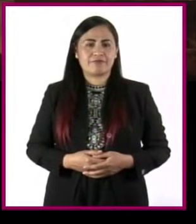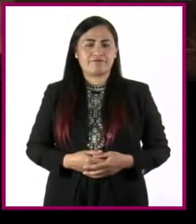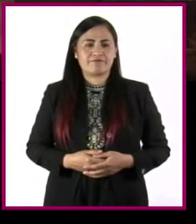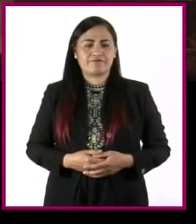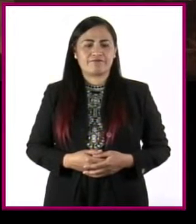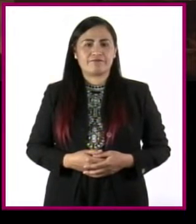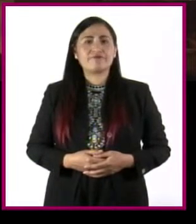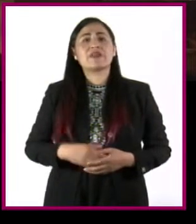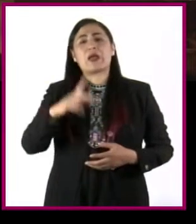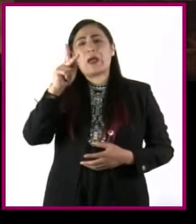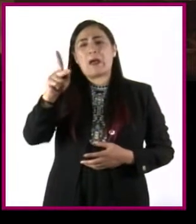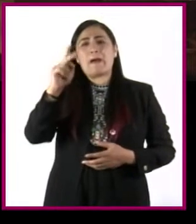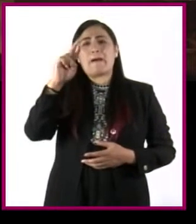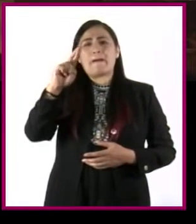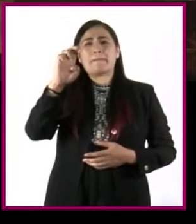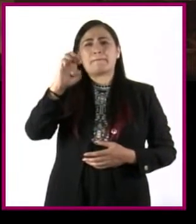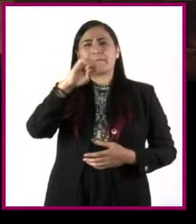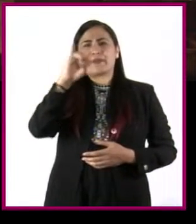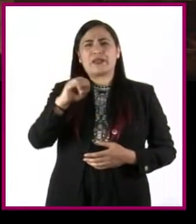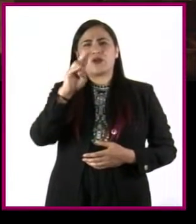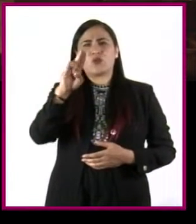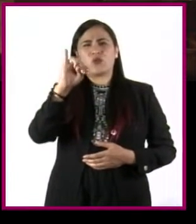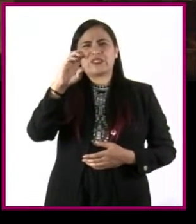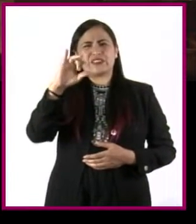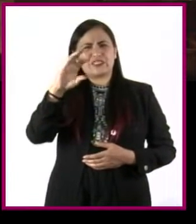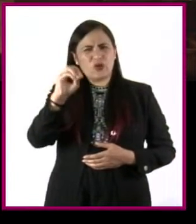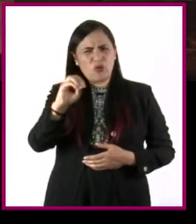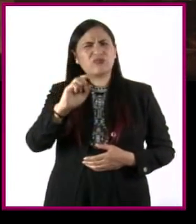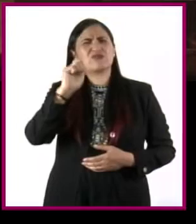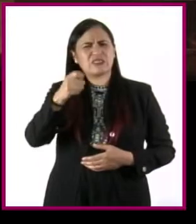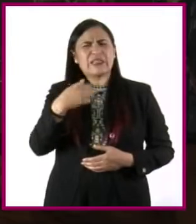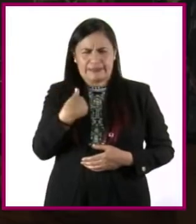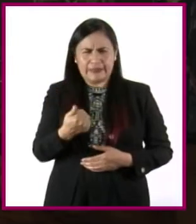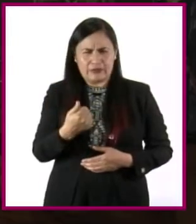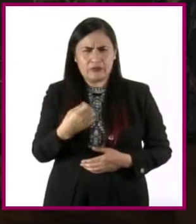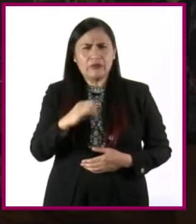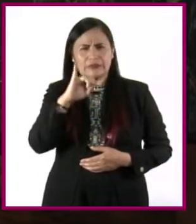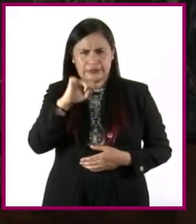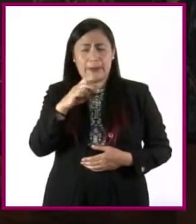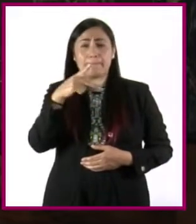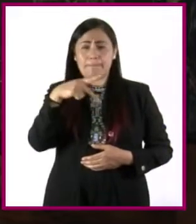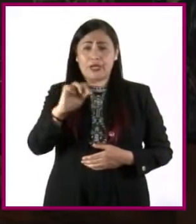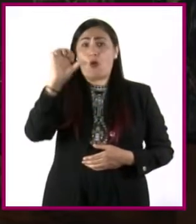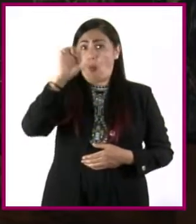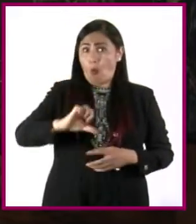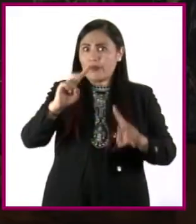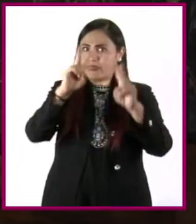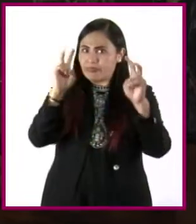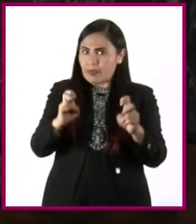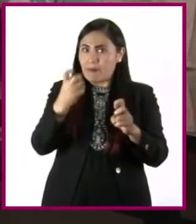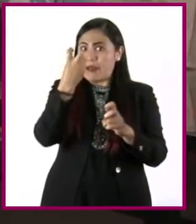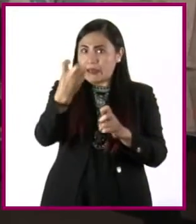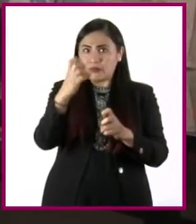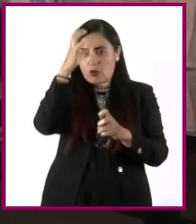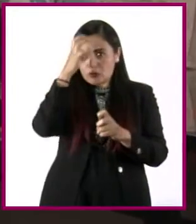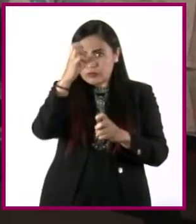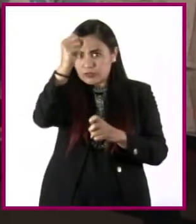Hablaste de prejuicio. Entiendo bien, pero considerando el tema de hoy, creo que vale la pena profundizar en el